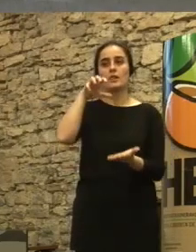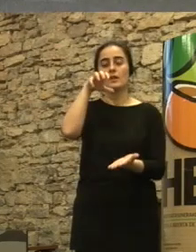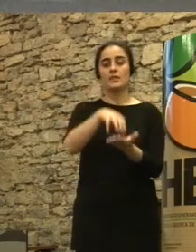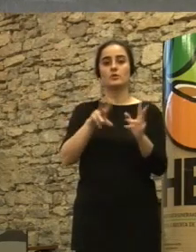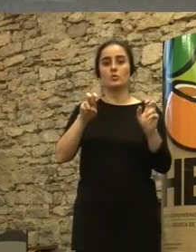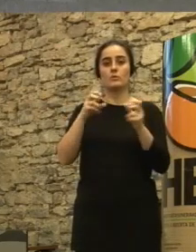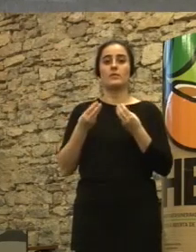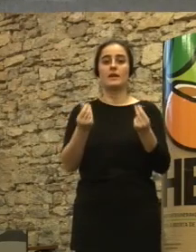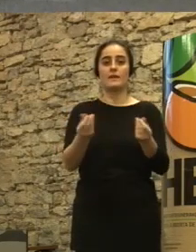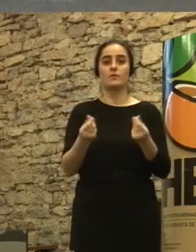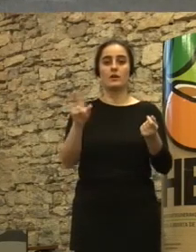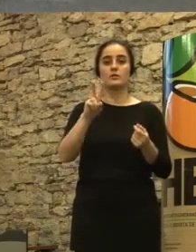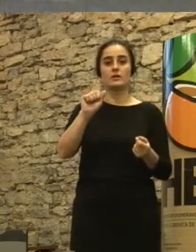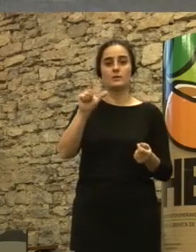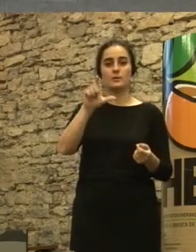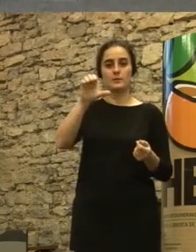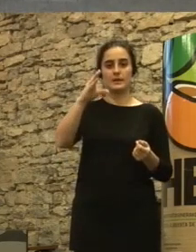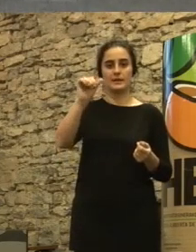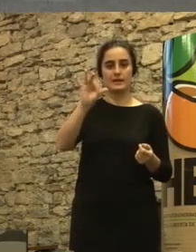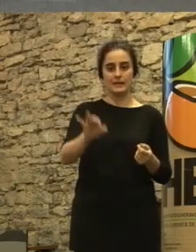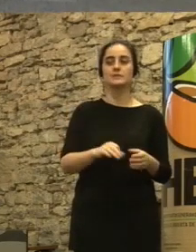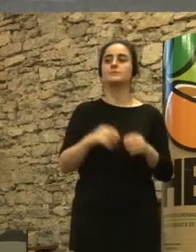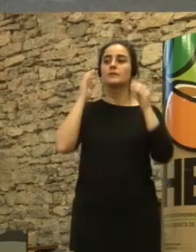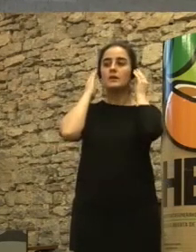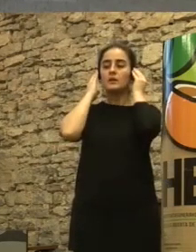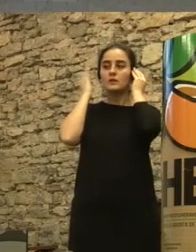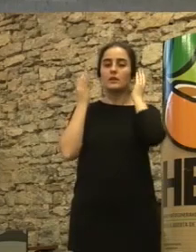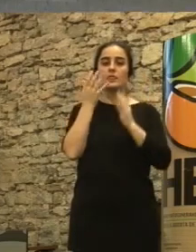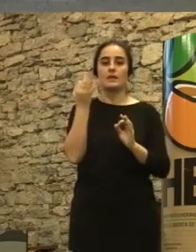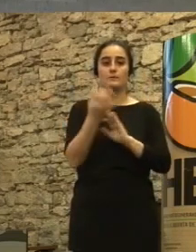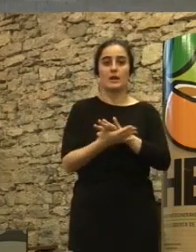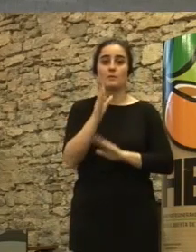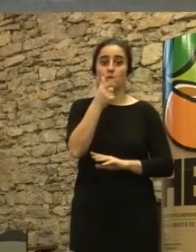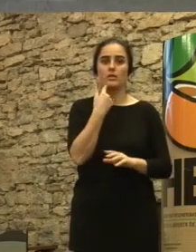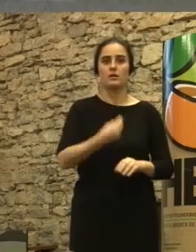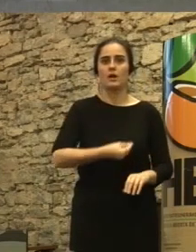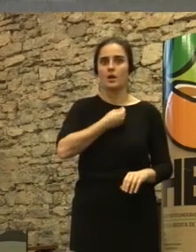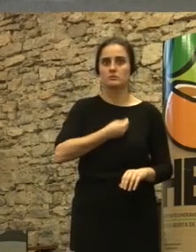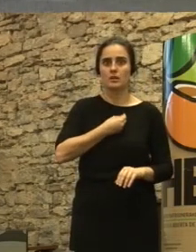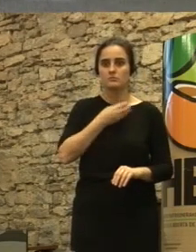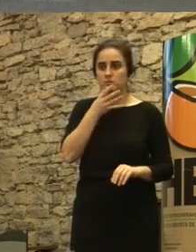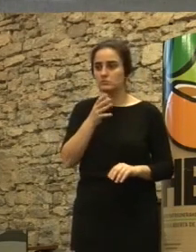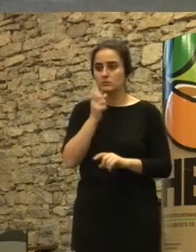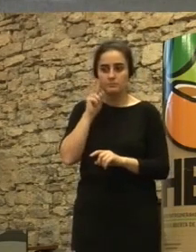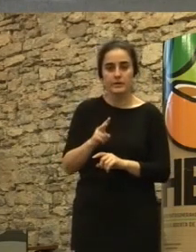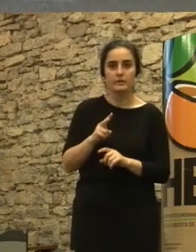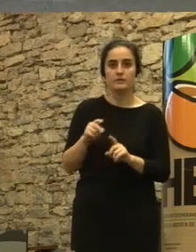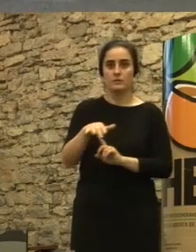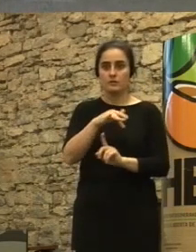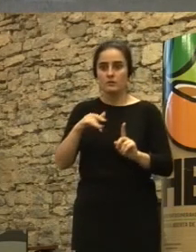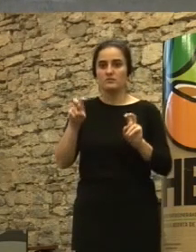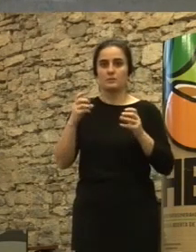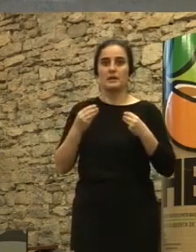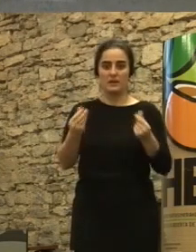centro de refugiados que ha abierto en Vallecas, ¿no? Para refugiados, ¿no? Que tenemos que hablar con él porque nos dice que está asustado del discurso que hay en torno a